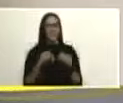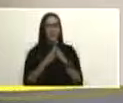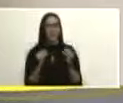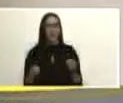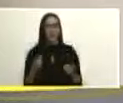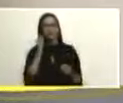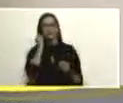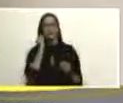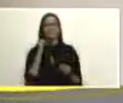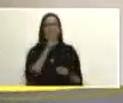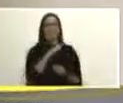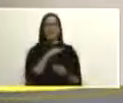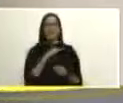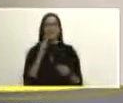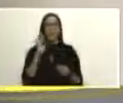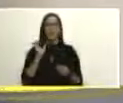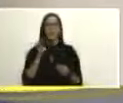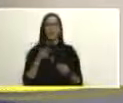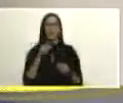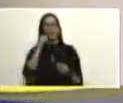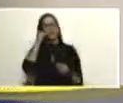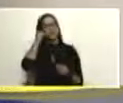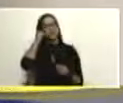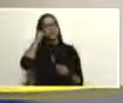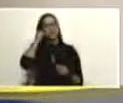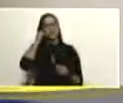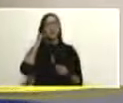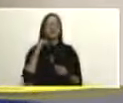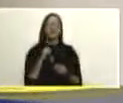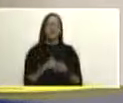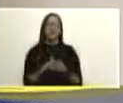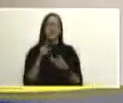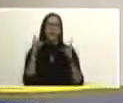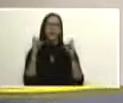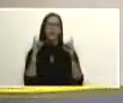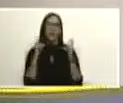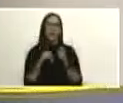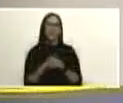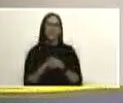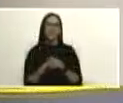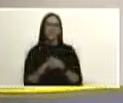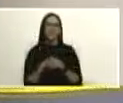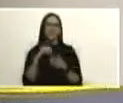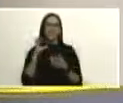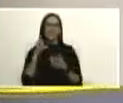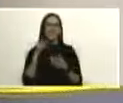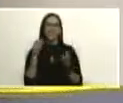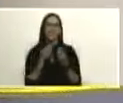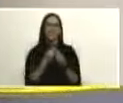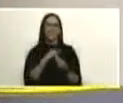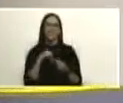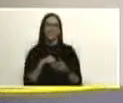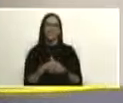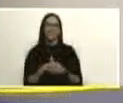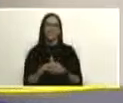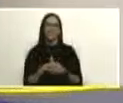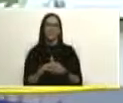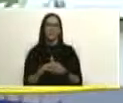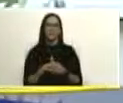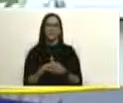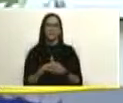las jefas de UVC. Una foto y un videíto para TikTok. Ajá.